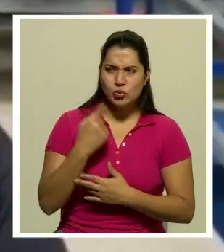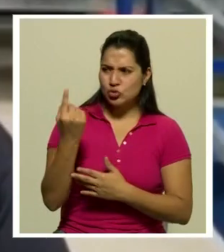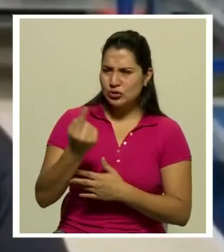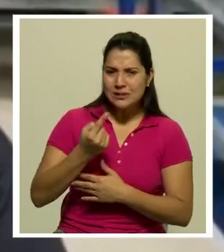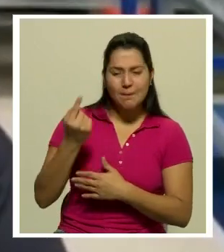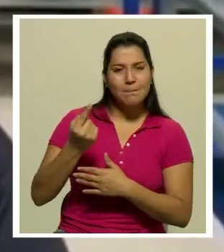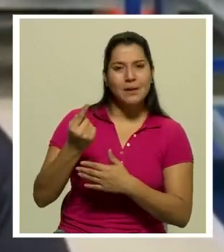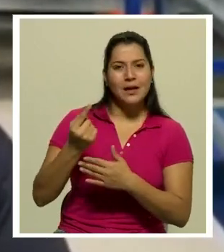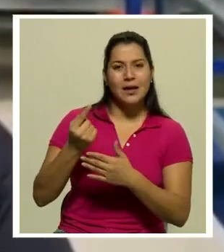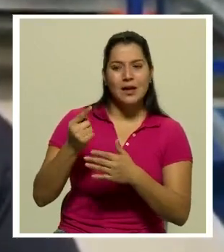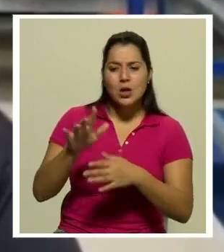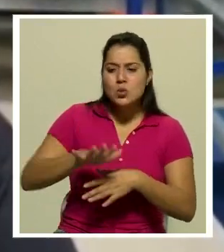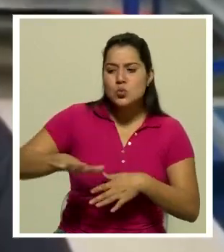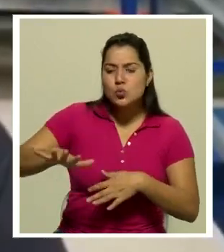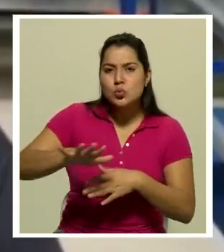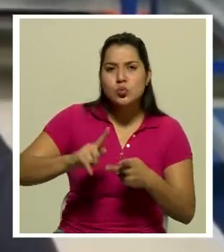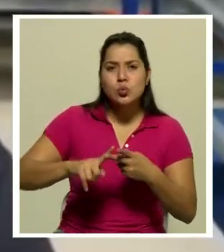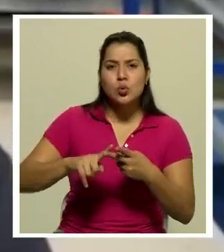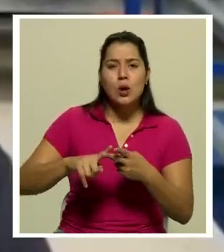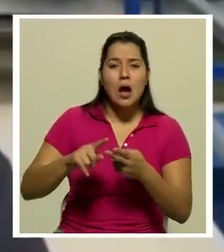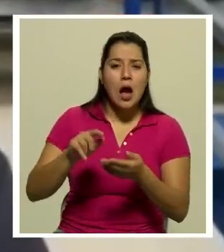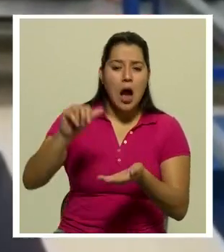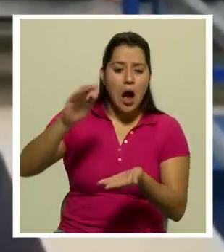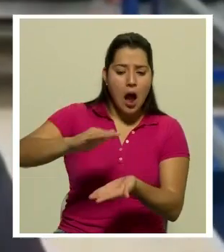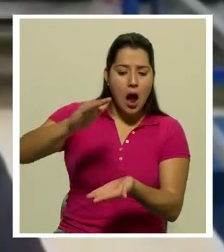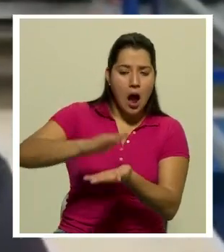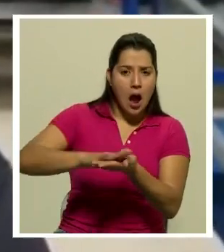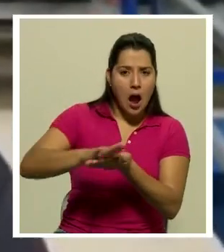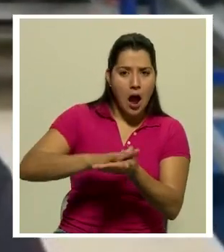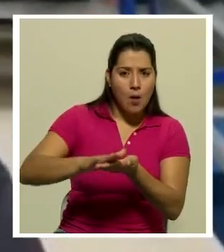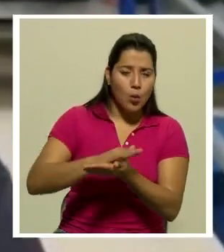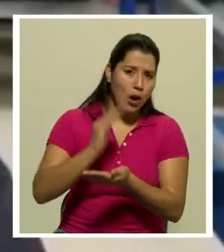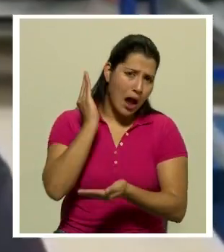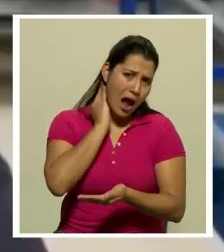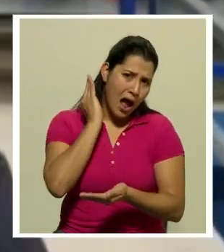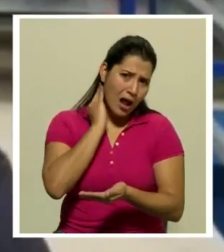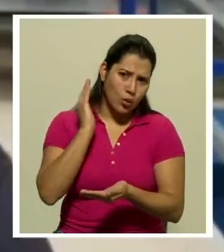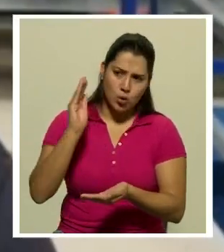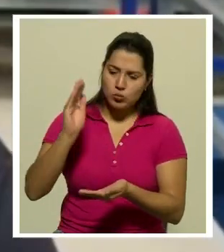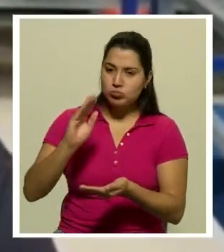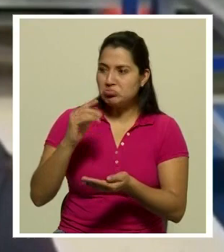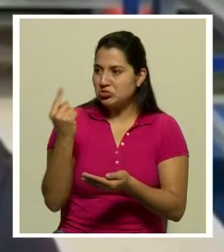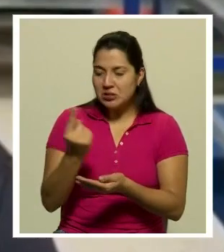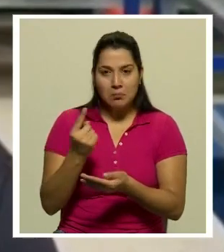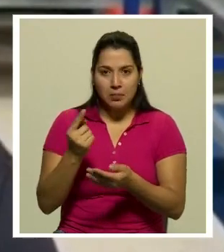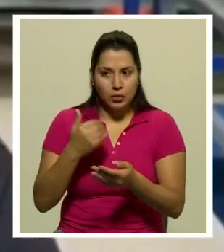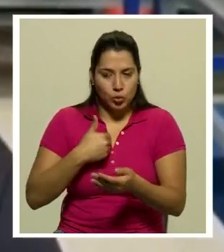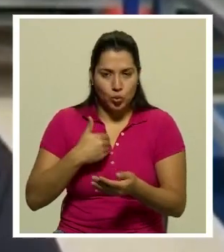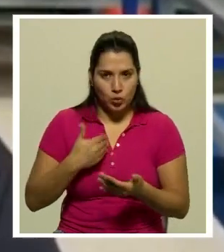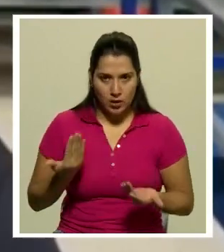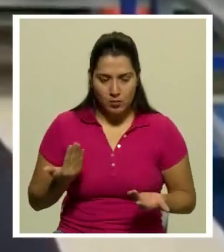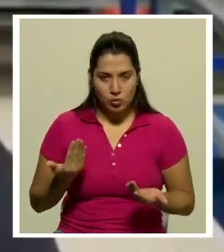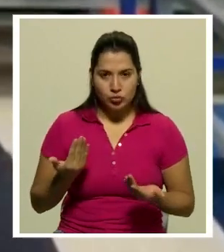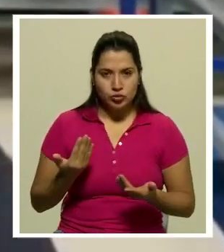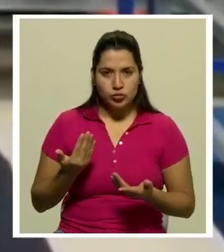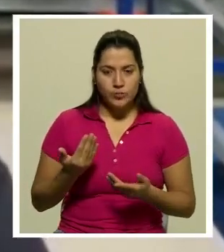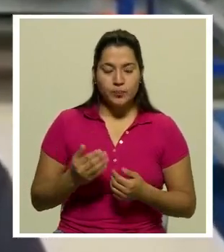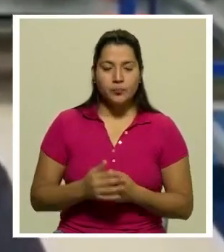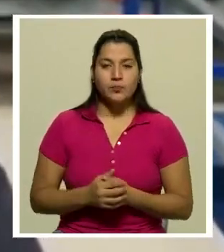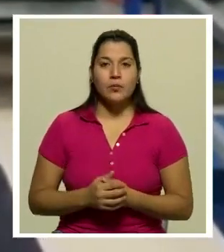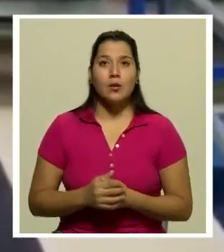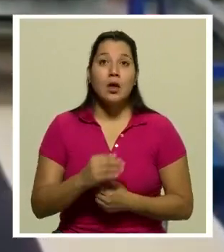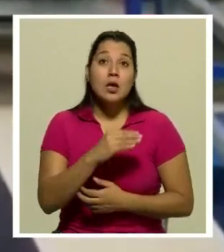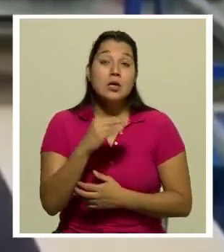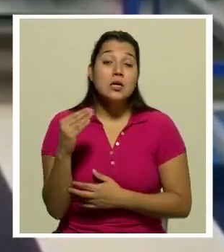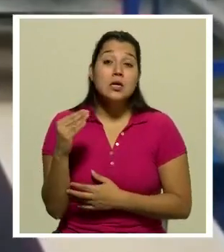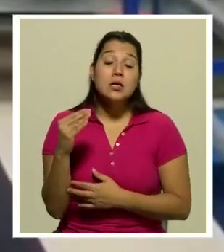toallas, jabón de baño, alcohol en gel, se suplió por cantidades que nunca se nos acabó. Entonces tuvimos a disposición todo este equipo y